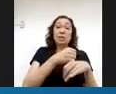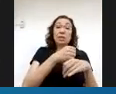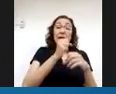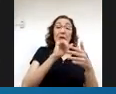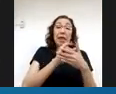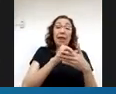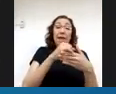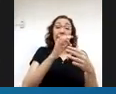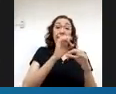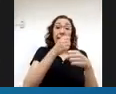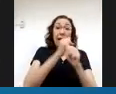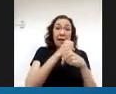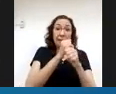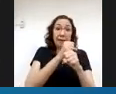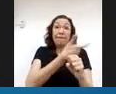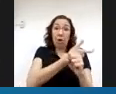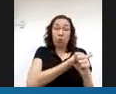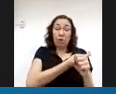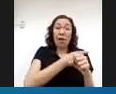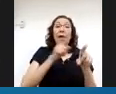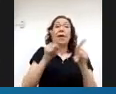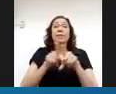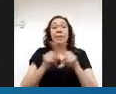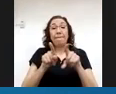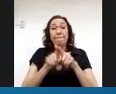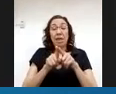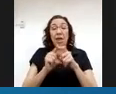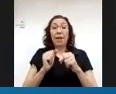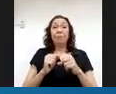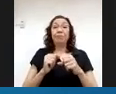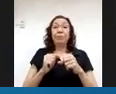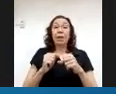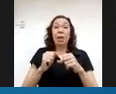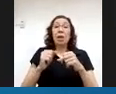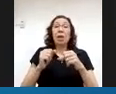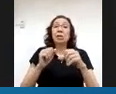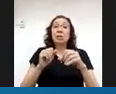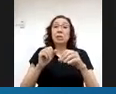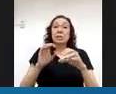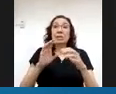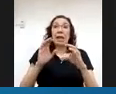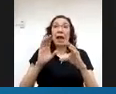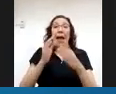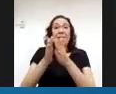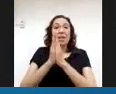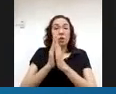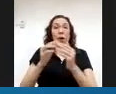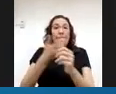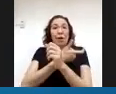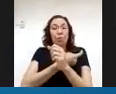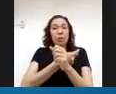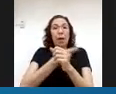fabrica. Ha habido una gestión de las vacunas a través de un mecanismo especial